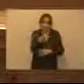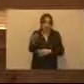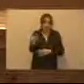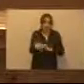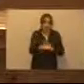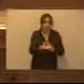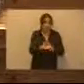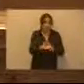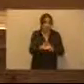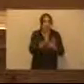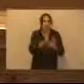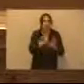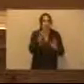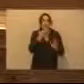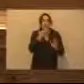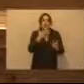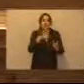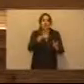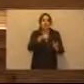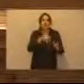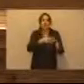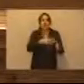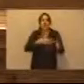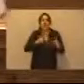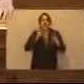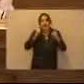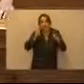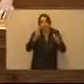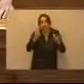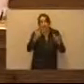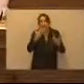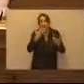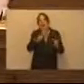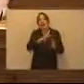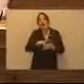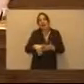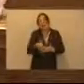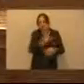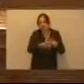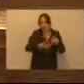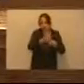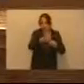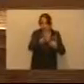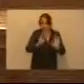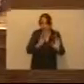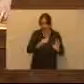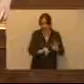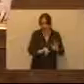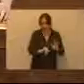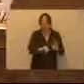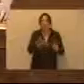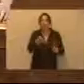aunque seña al palpe, toupamos bonas solucións. Lo dramático